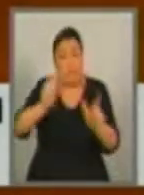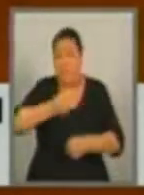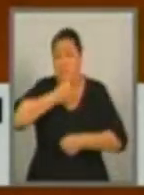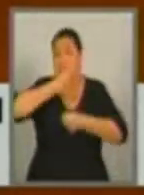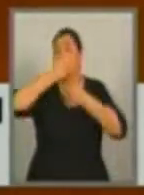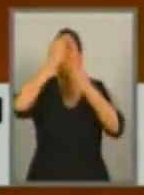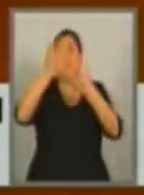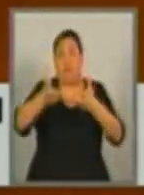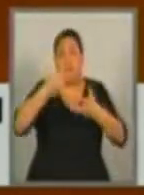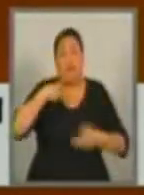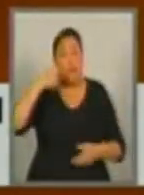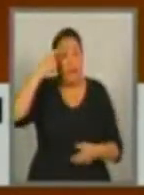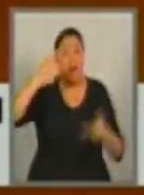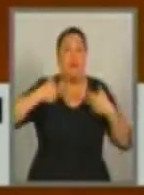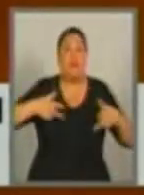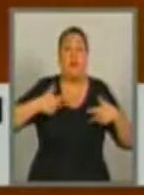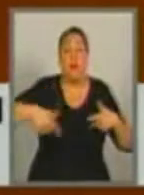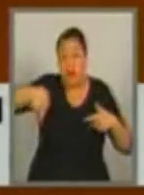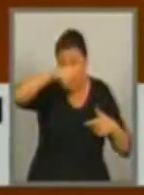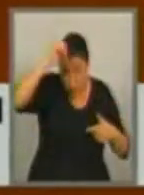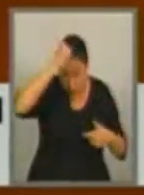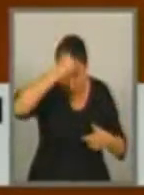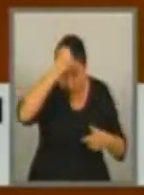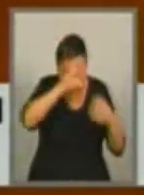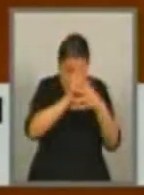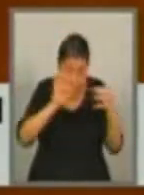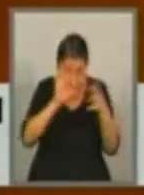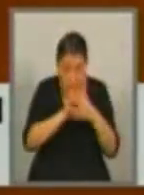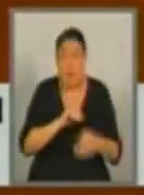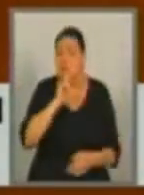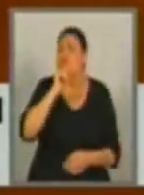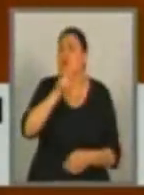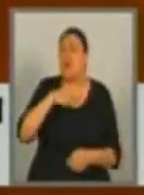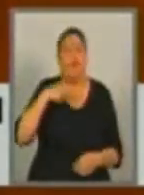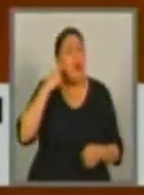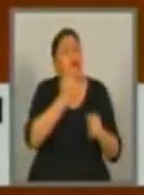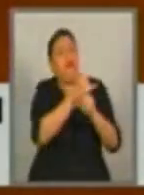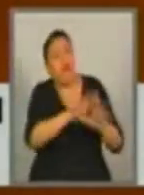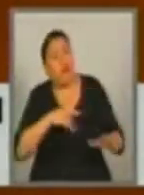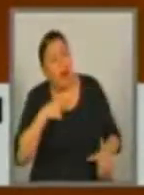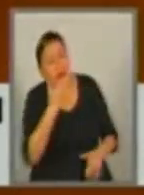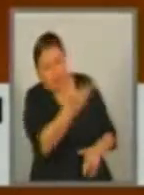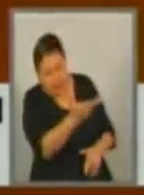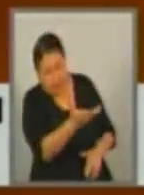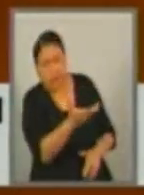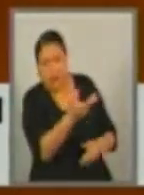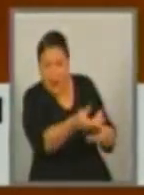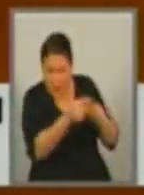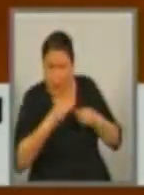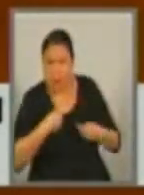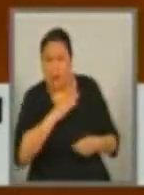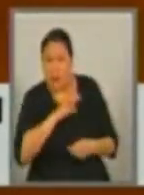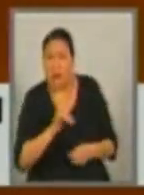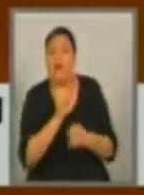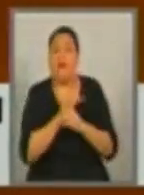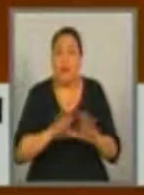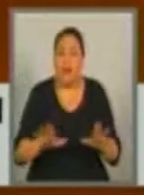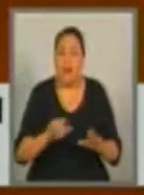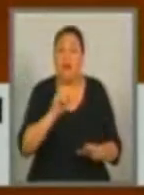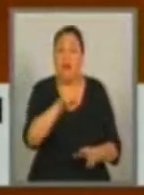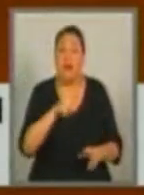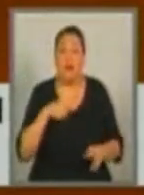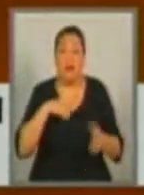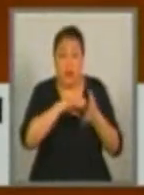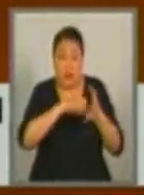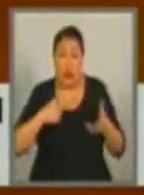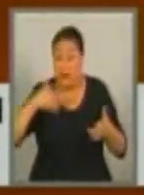la manifestación de las ideas como el derecho al acceso a la información, y evita la